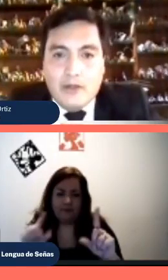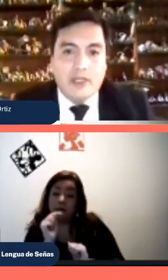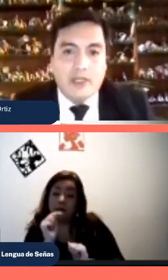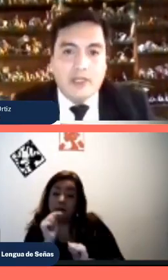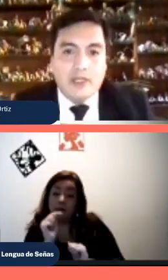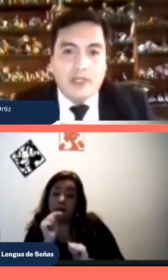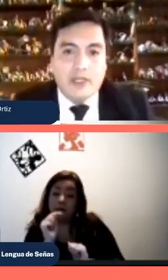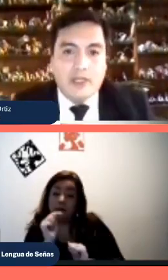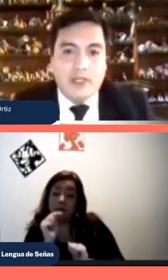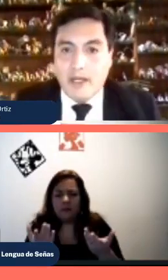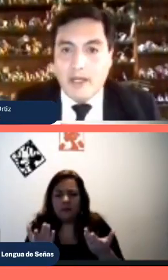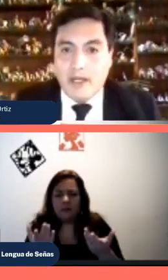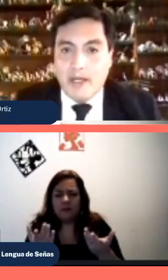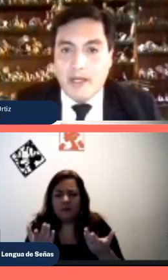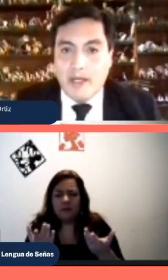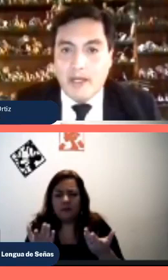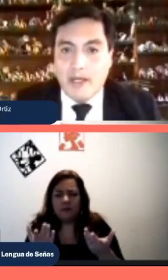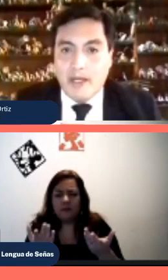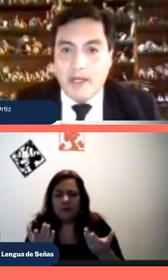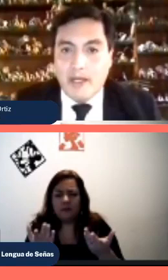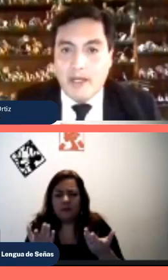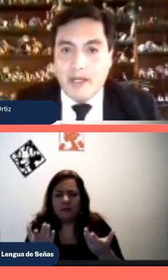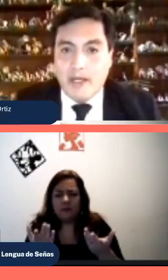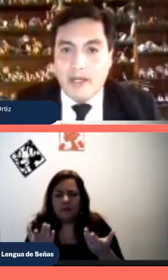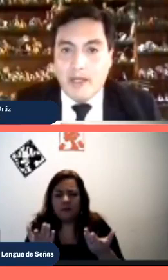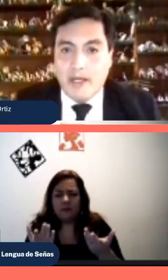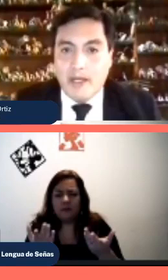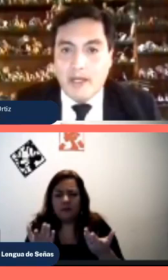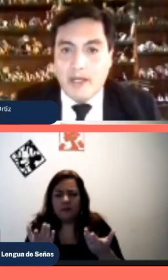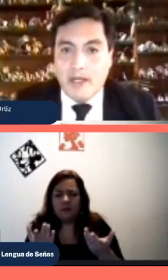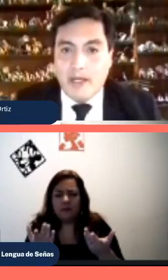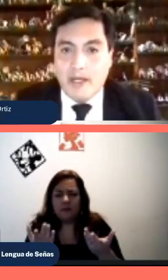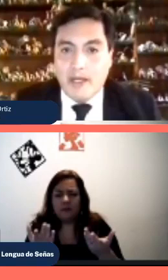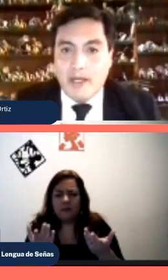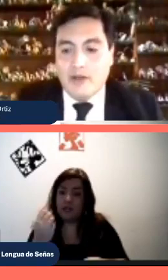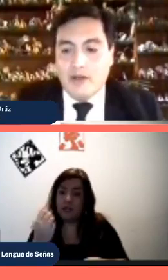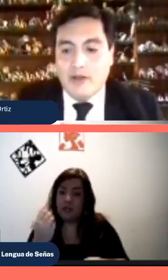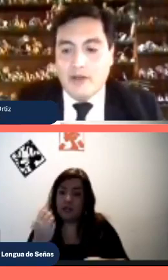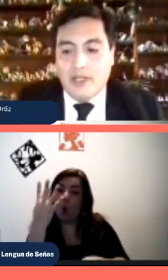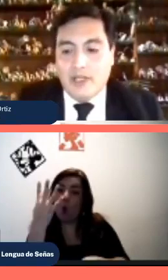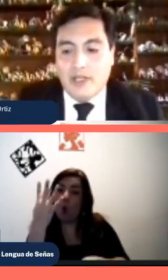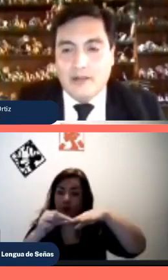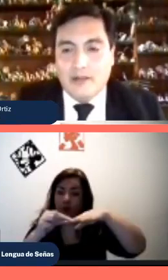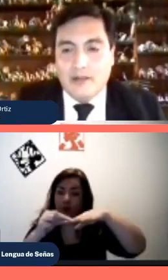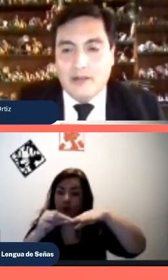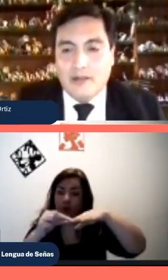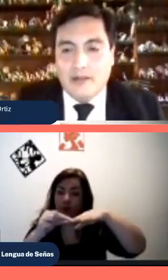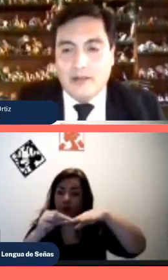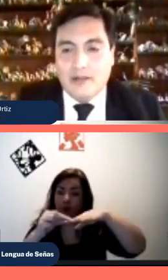Chilesaurios es que las patas traseras tienen 4 dedos. ¿Ya? O sea,